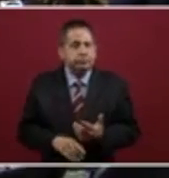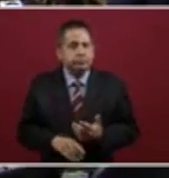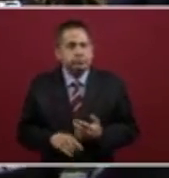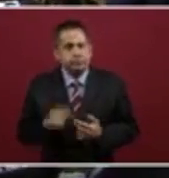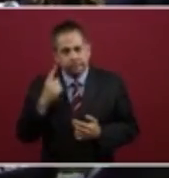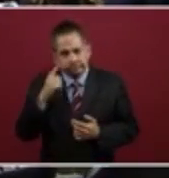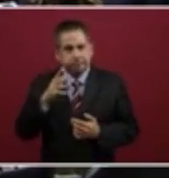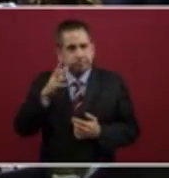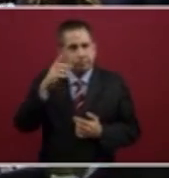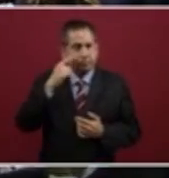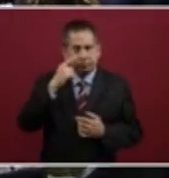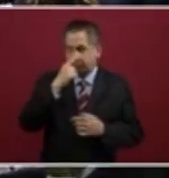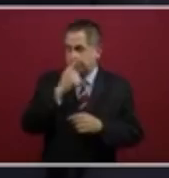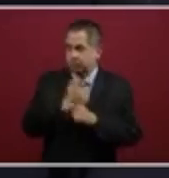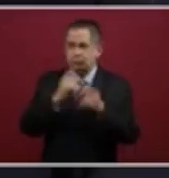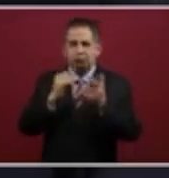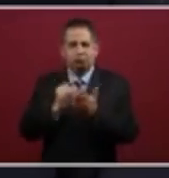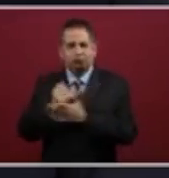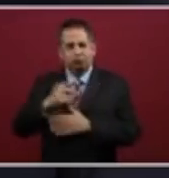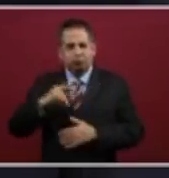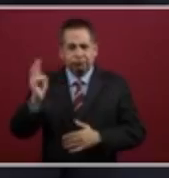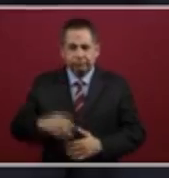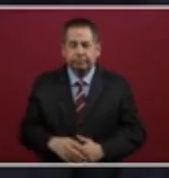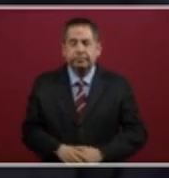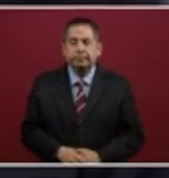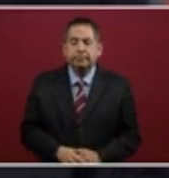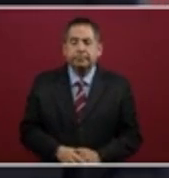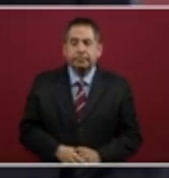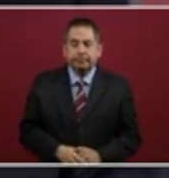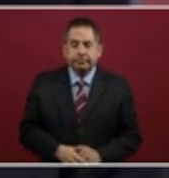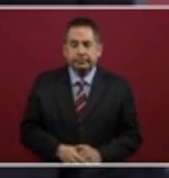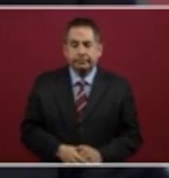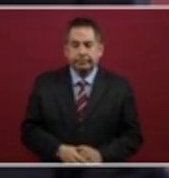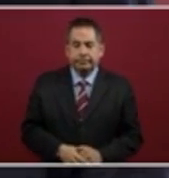haya democracia verdadera.